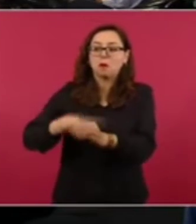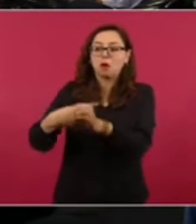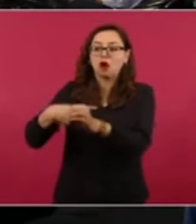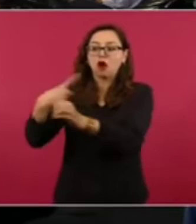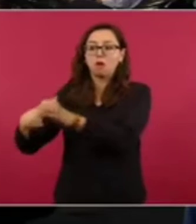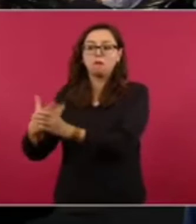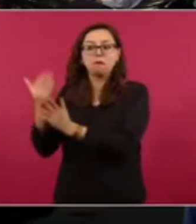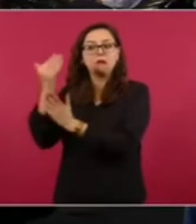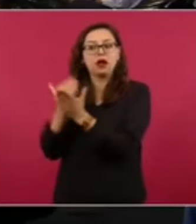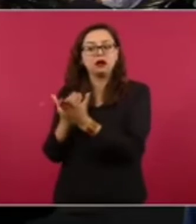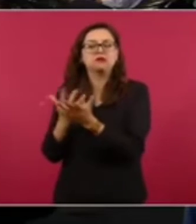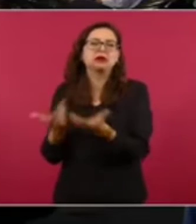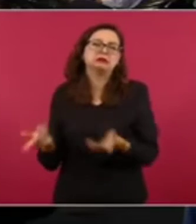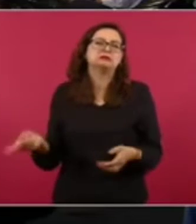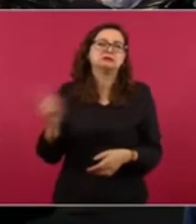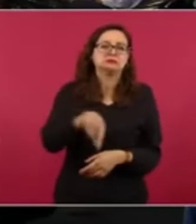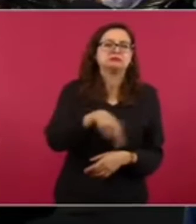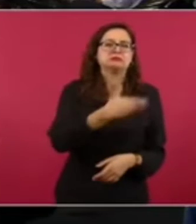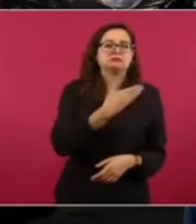mucho